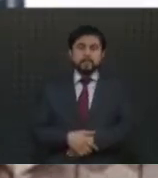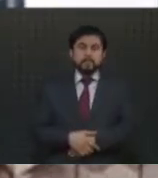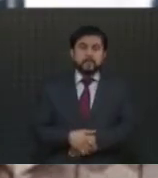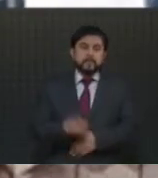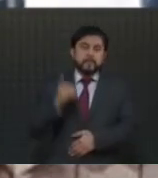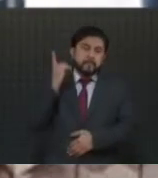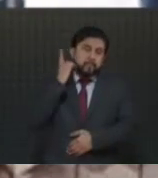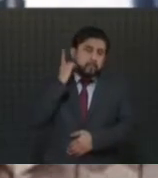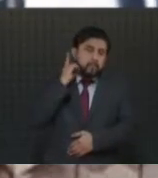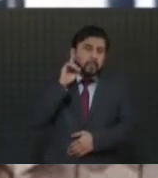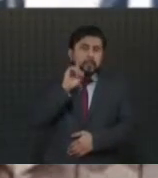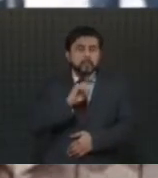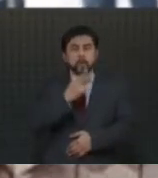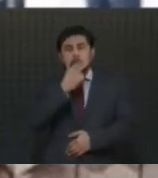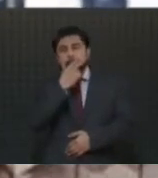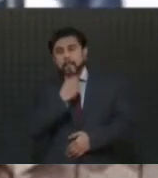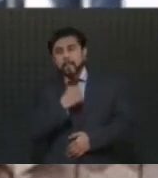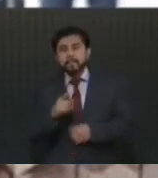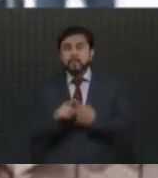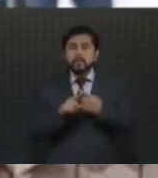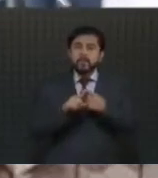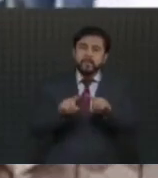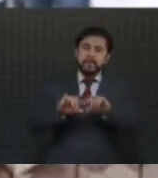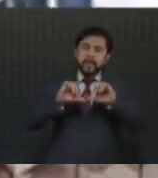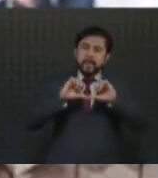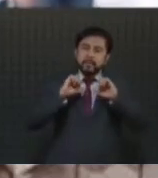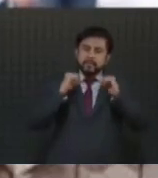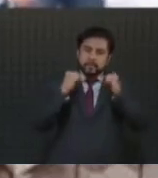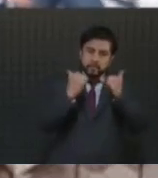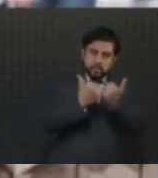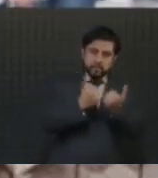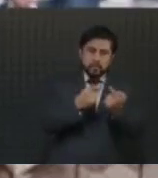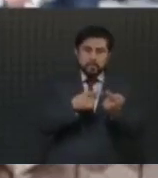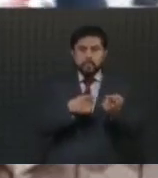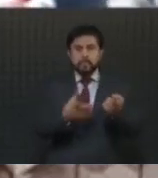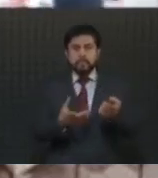legisladoras, legisladores, organizaciones